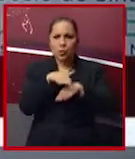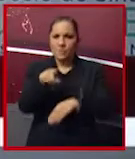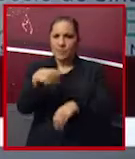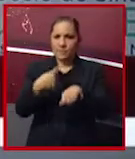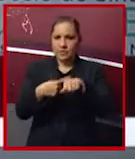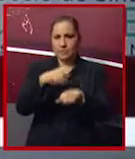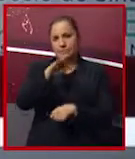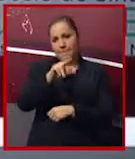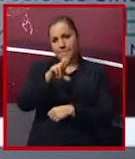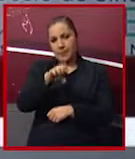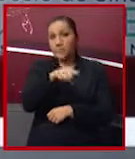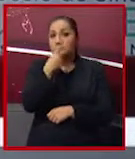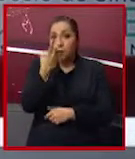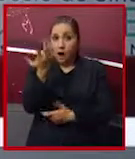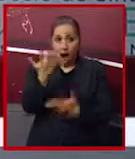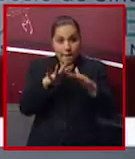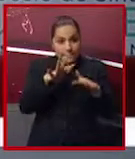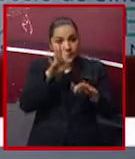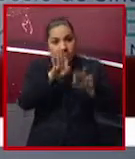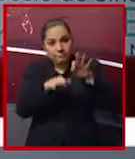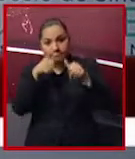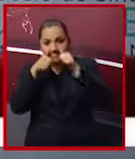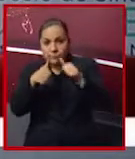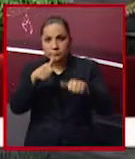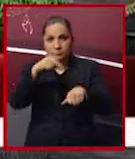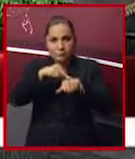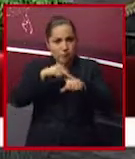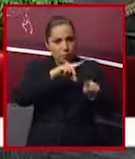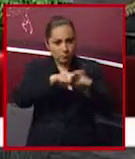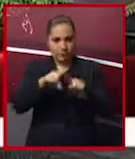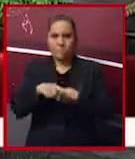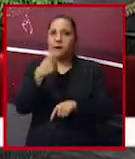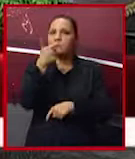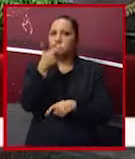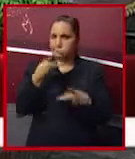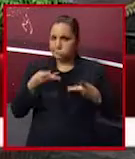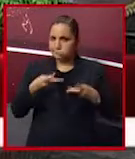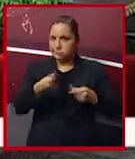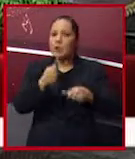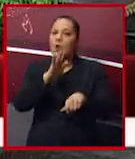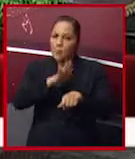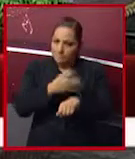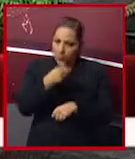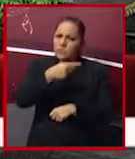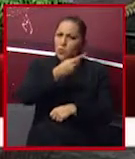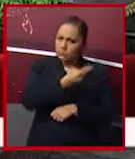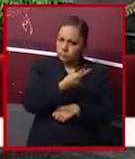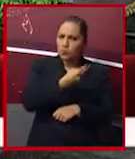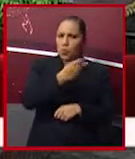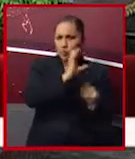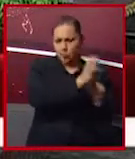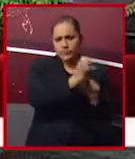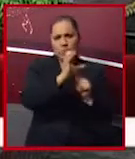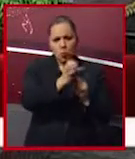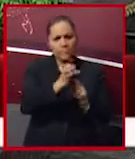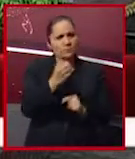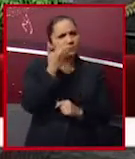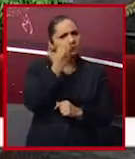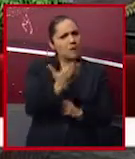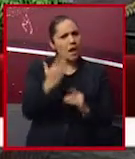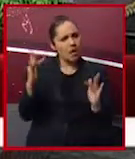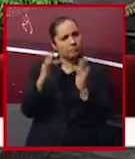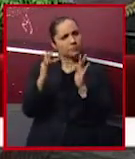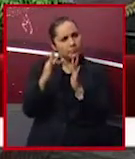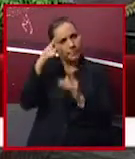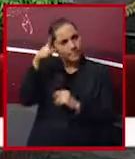a sus altos costos en los tratamientos. Ante ello, se comprometieron a hacer las gestiones necesarias para que la Secretaría de Salud reconozca a